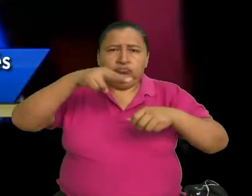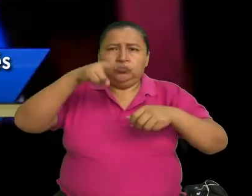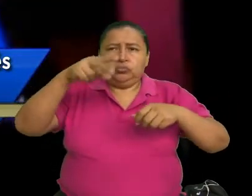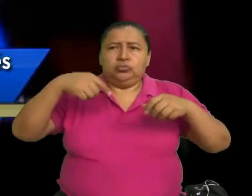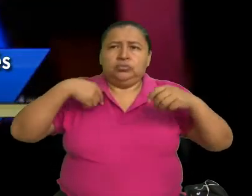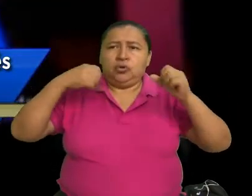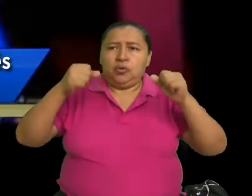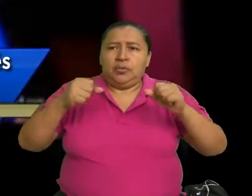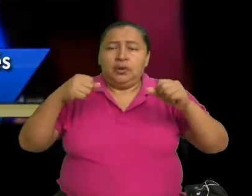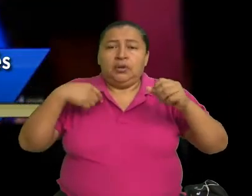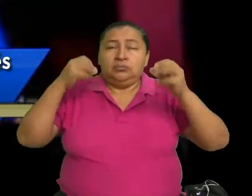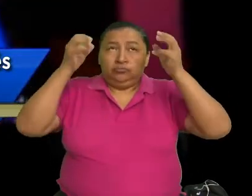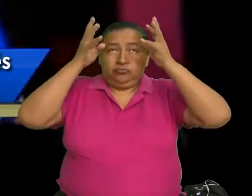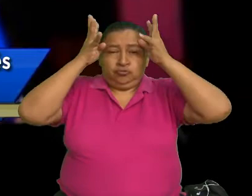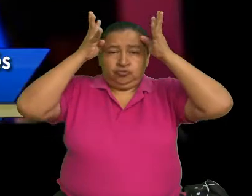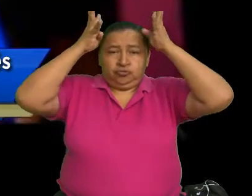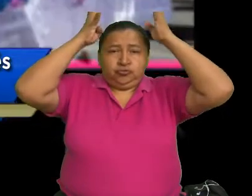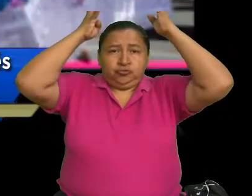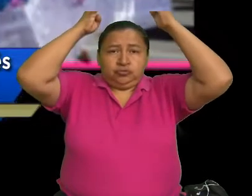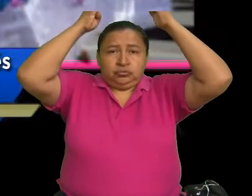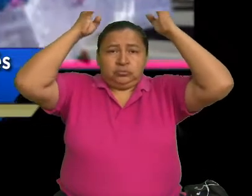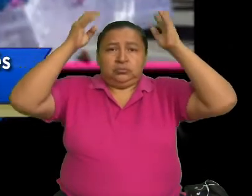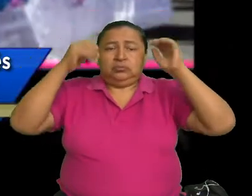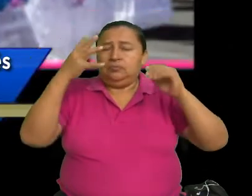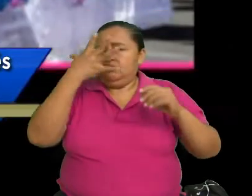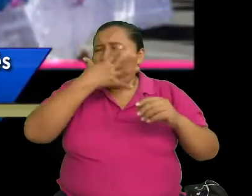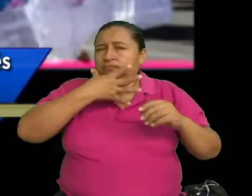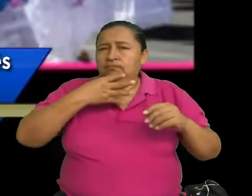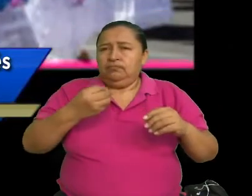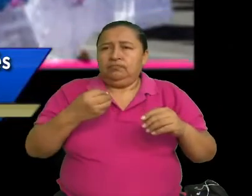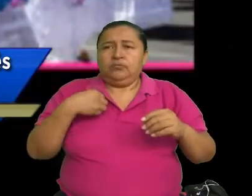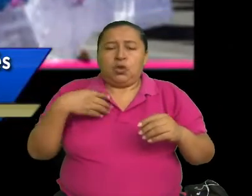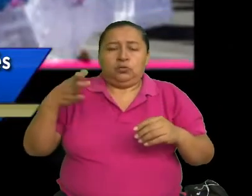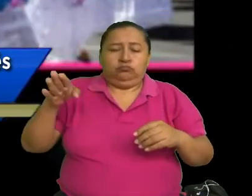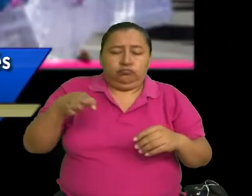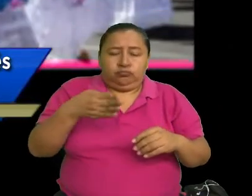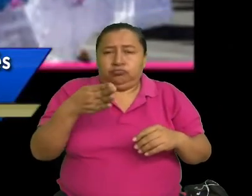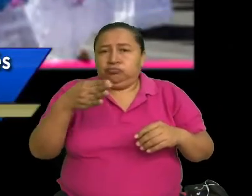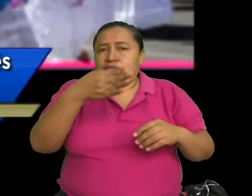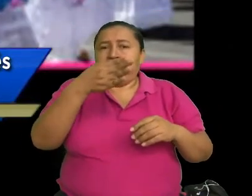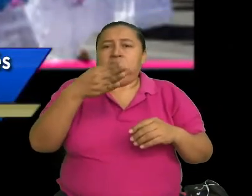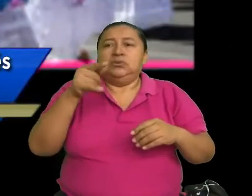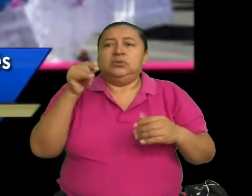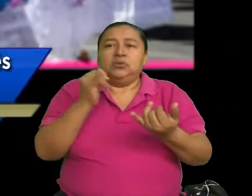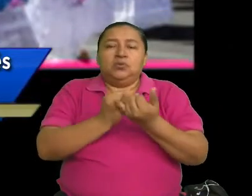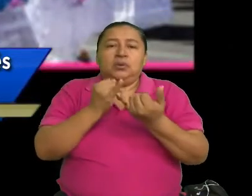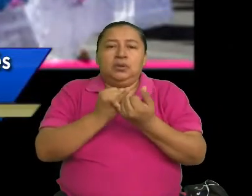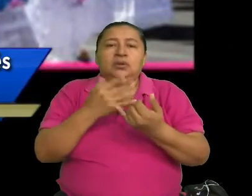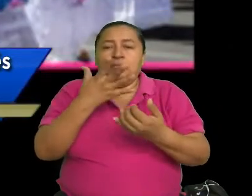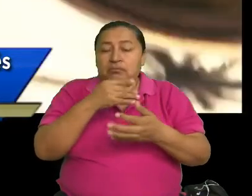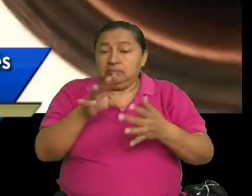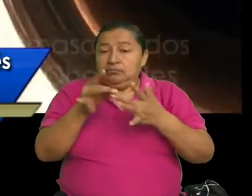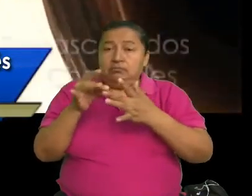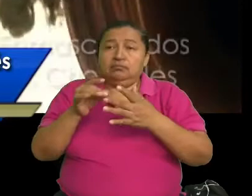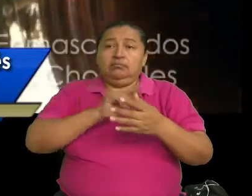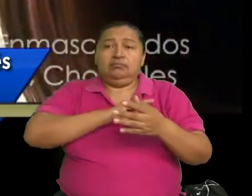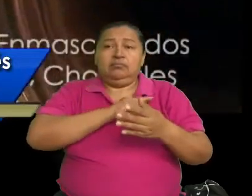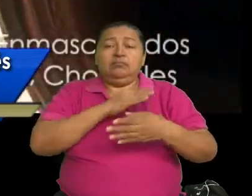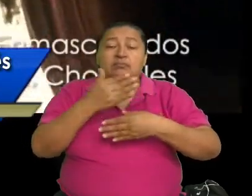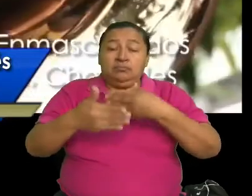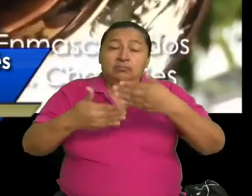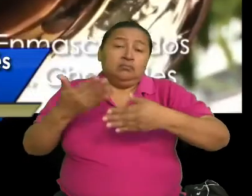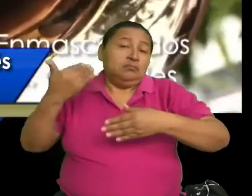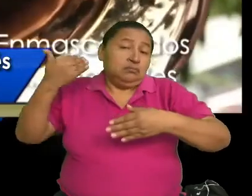con... tiene un sombrero de pluma. Lindísimo. Y serpentean. A veces ha habido, pues, algunos